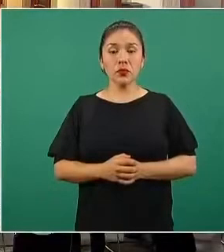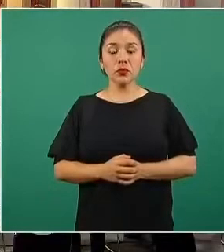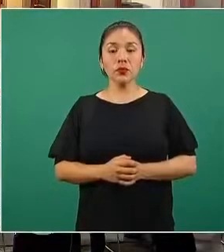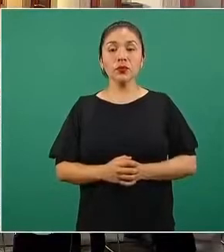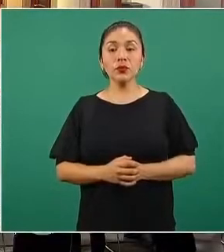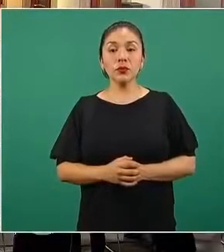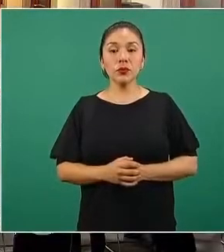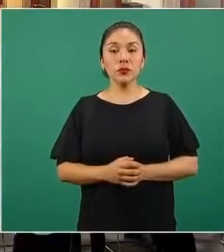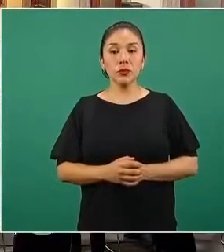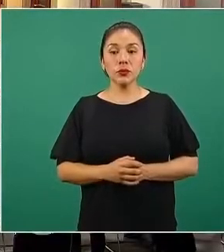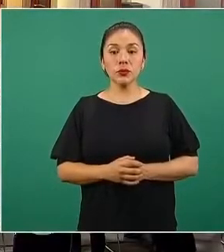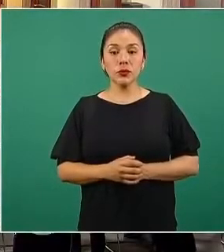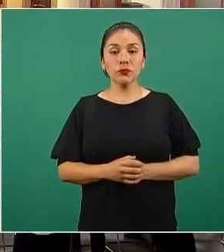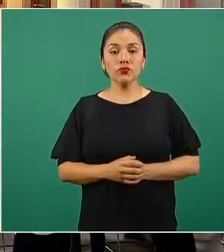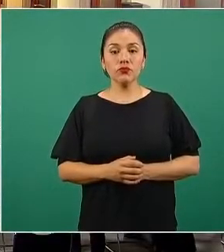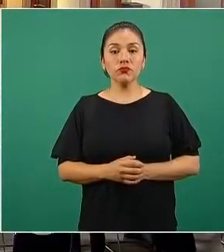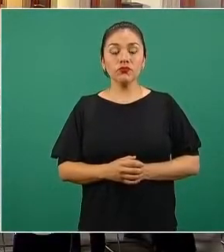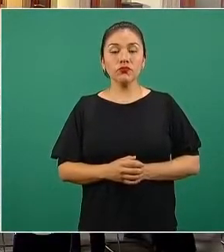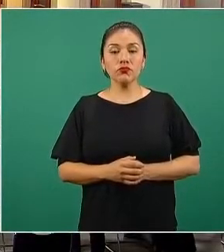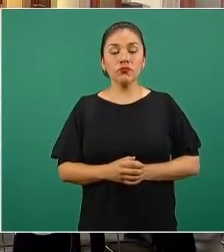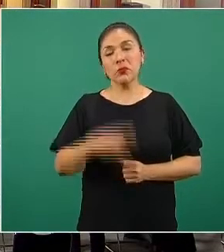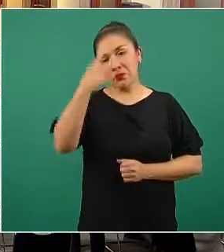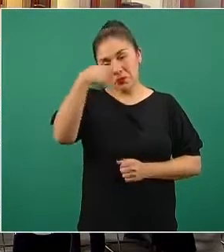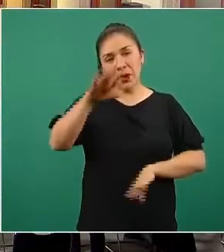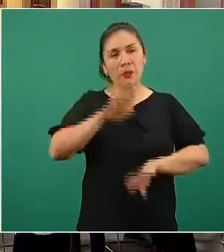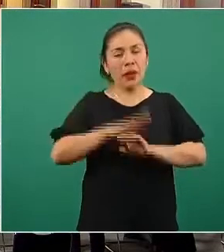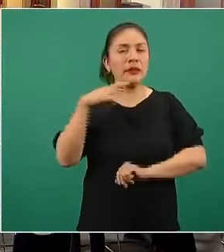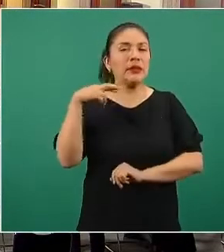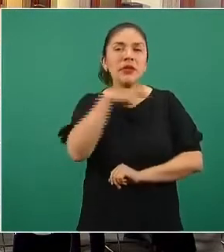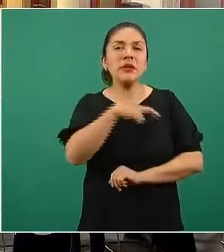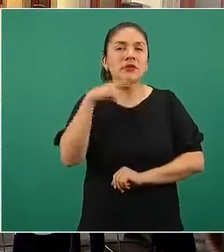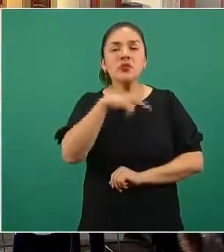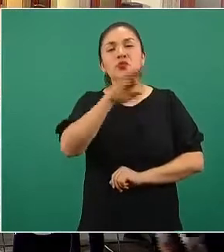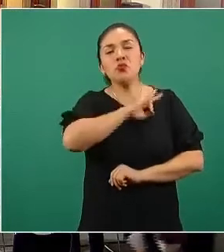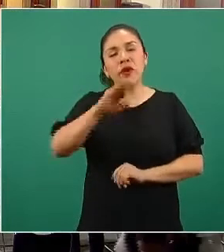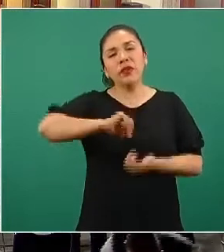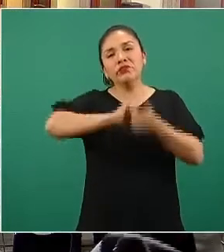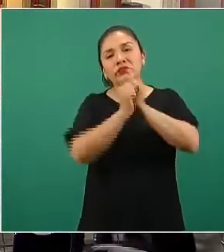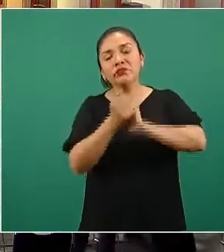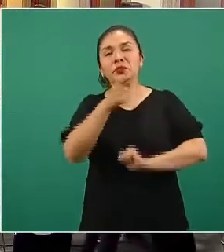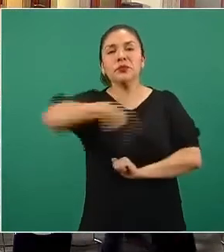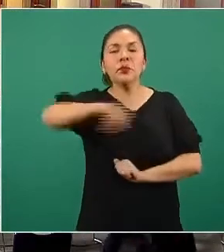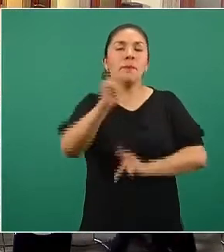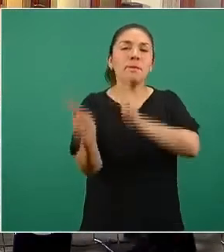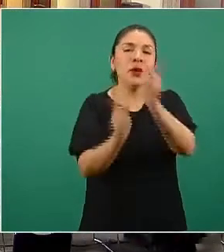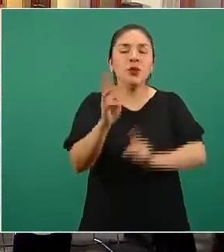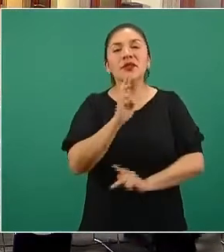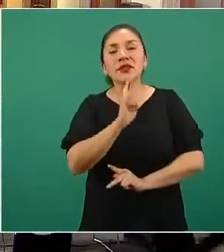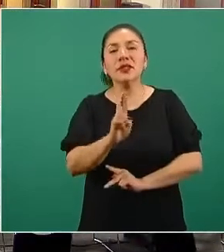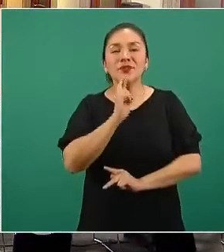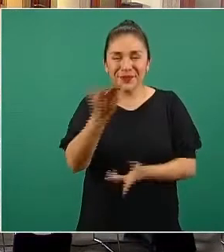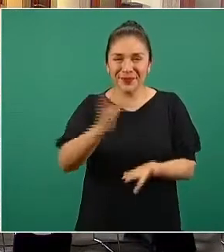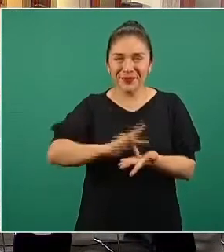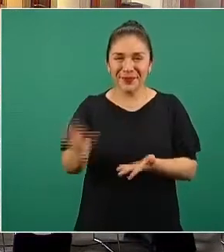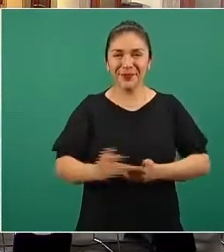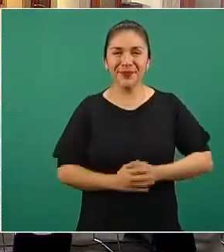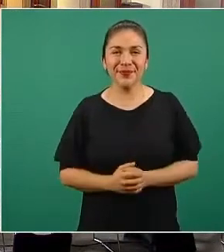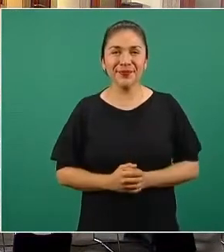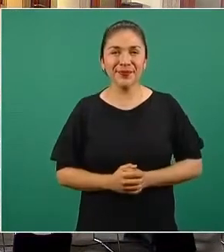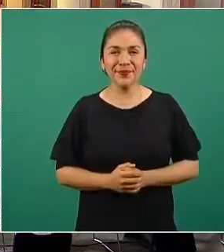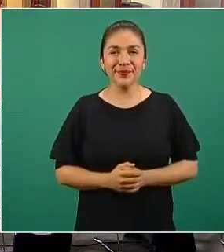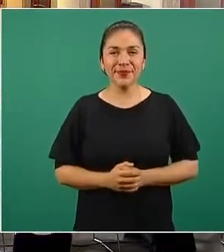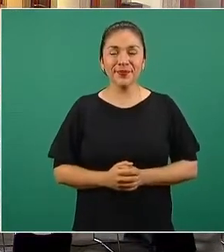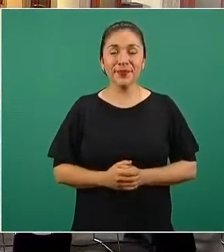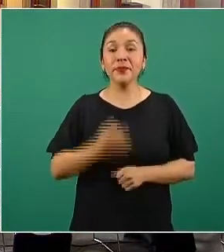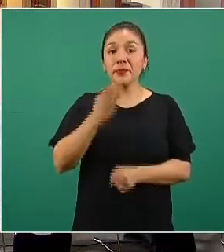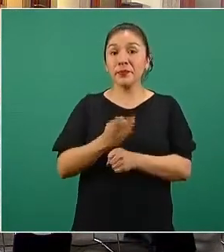para darle celeridad y suficiente tiempo a preguntas y respuestas. Muchas gracias.